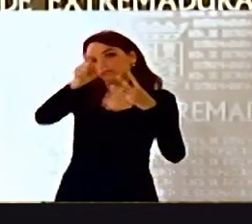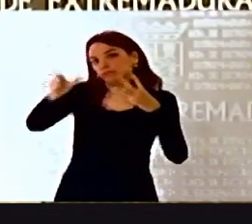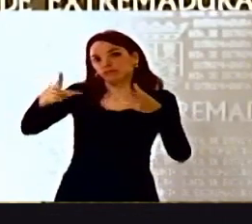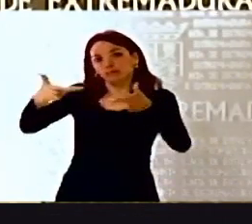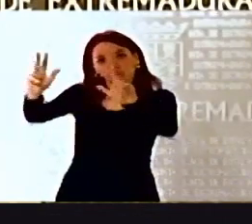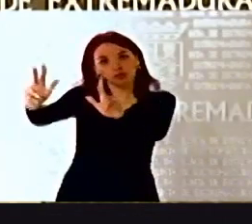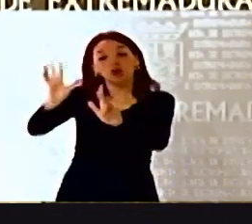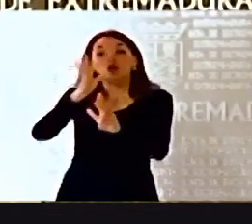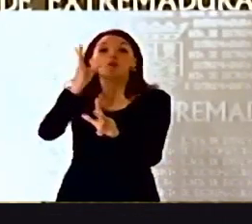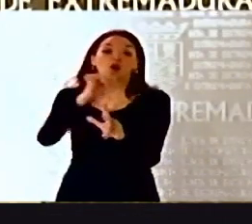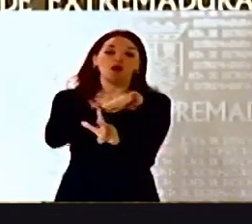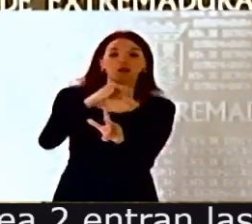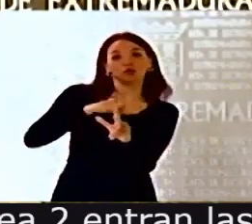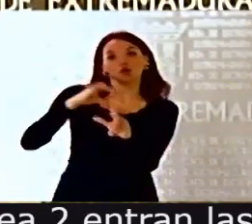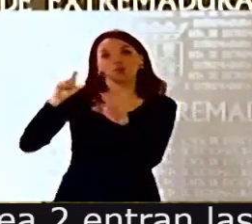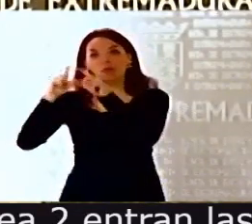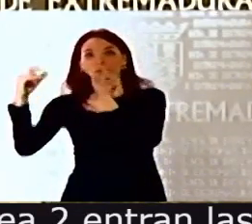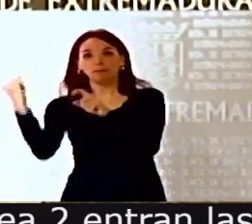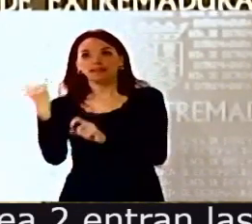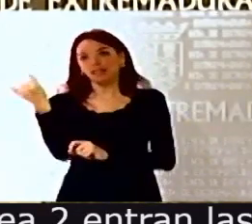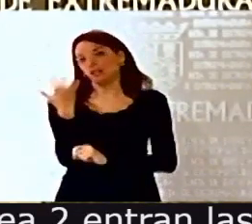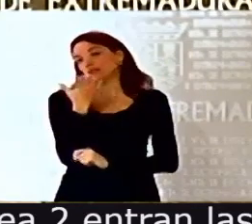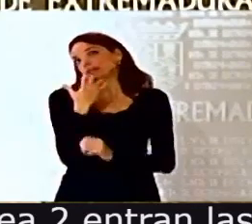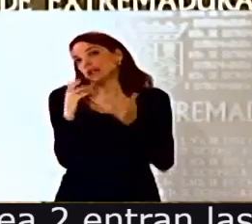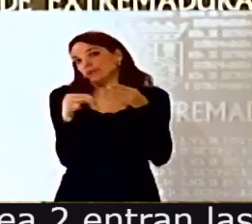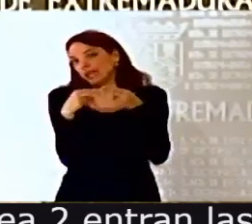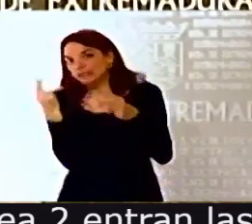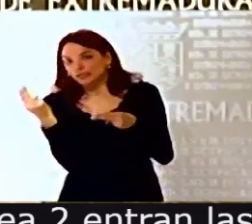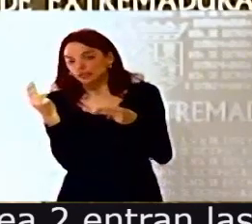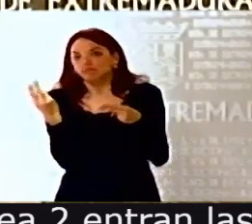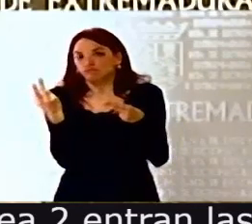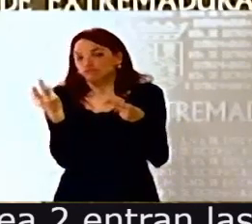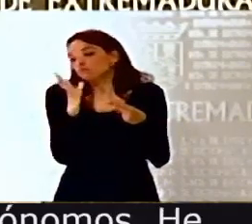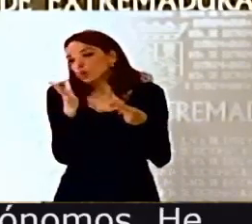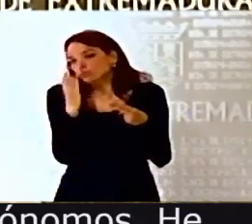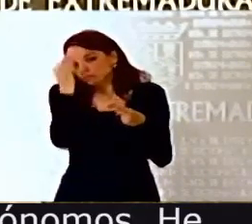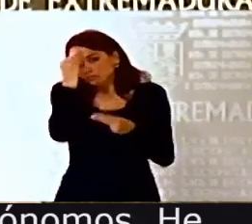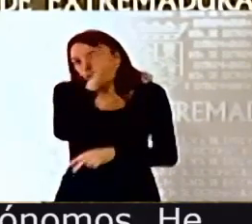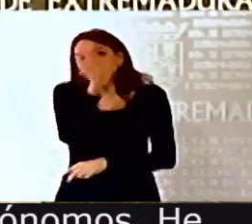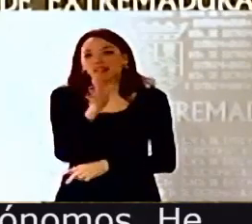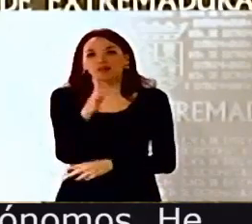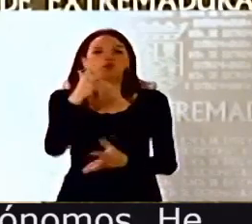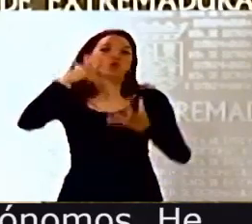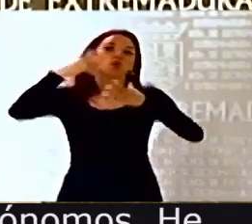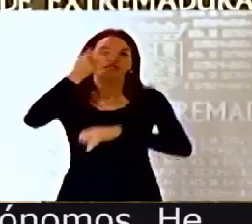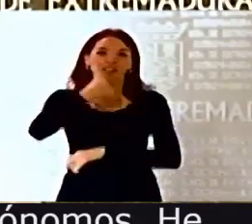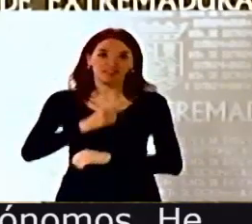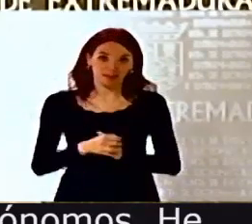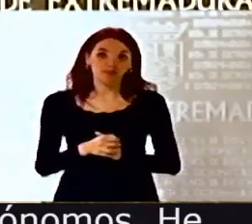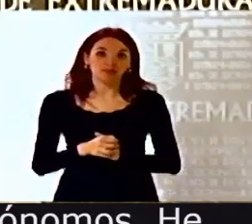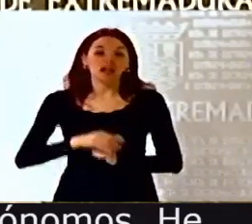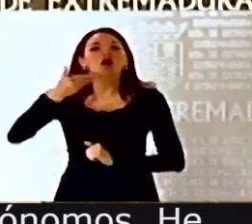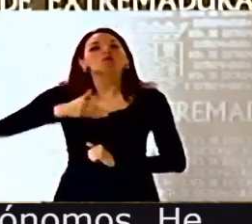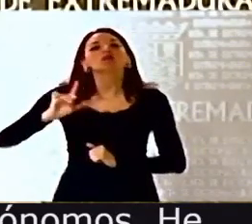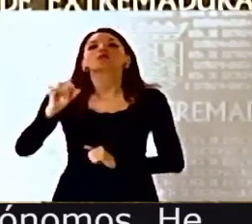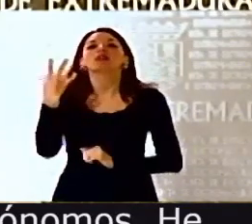los empresarios y los autónomos. He puesto el ejemplo de los taxistas porque me parecía muy gráfico, ¿no? Y lo más importante también es